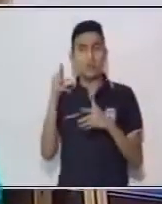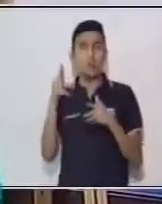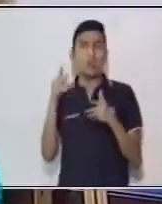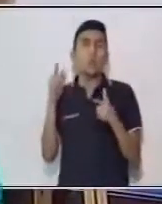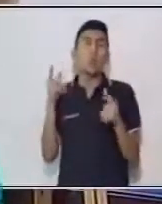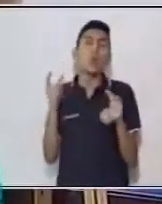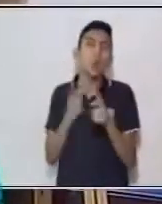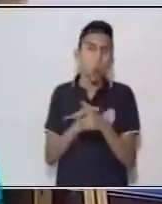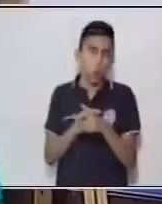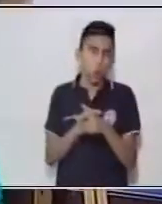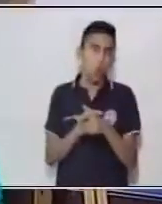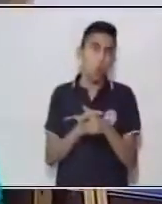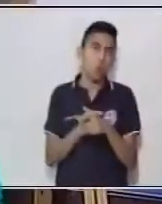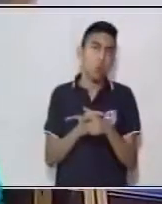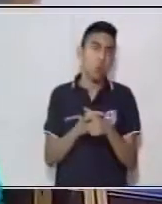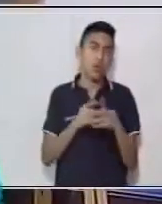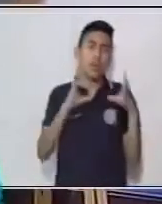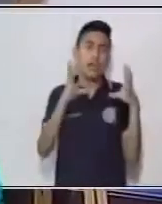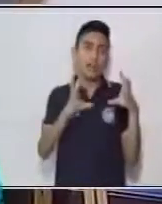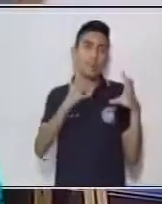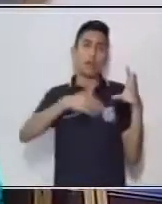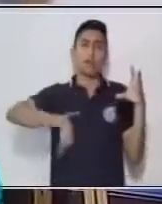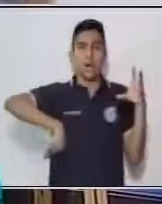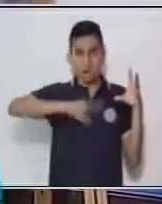con la pelota.